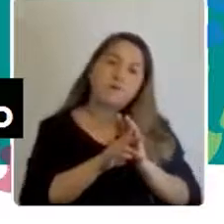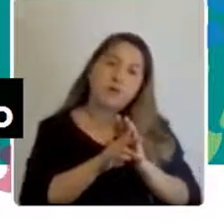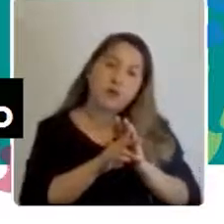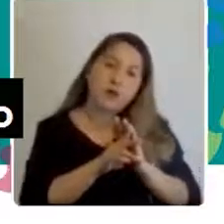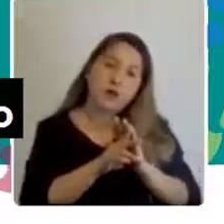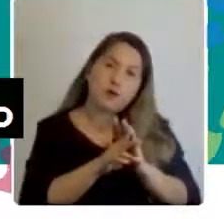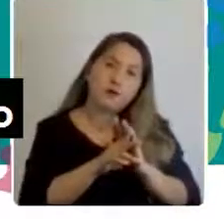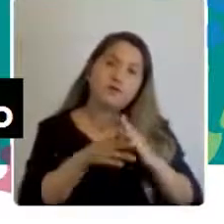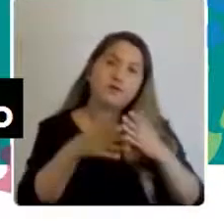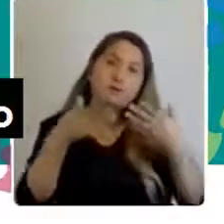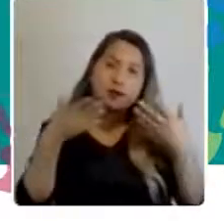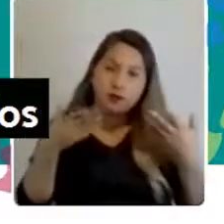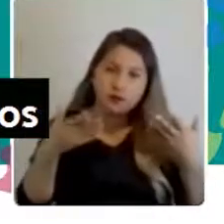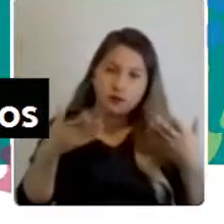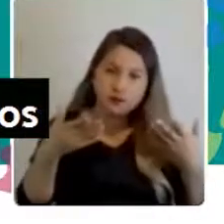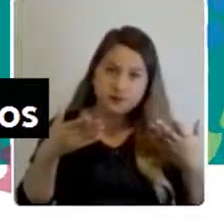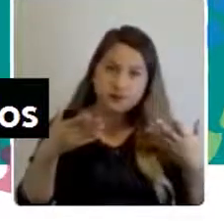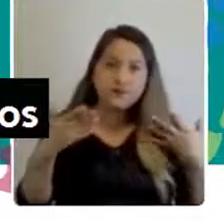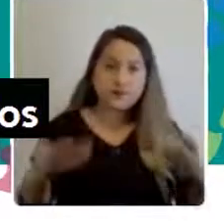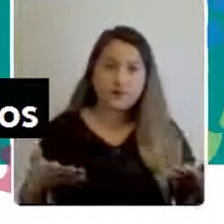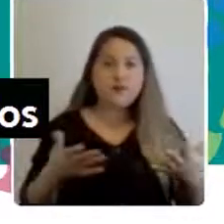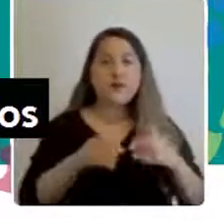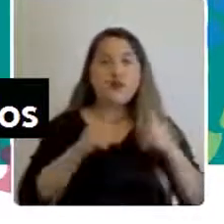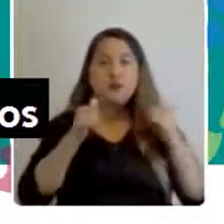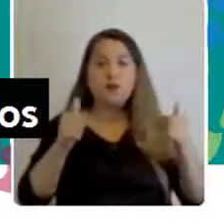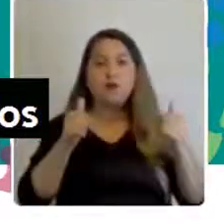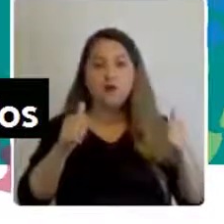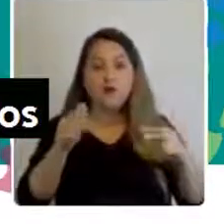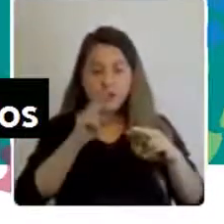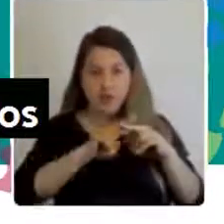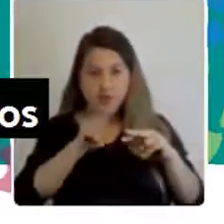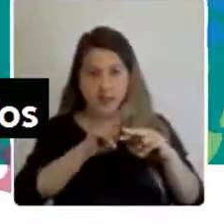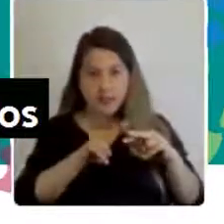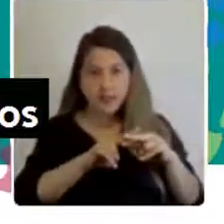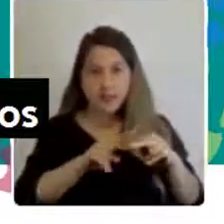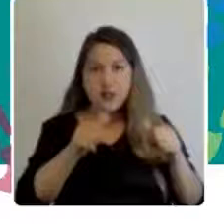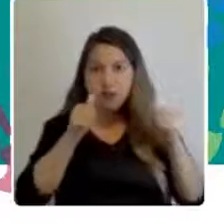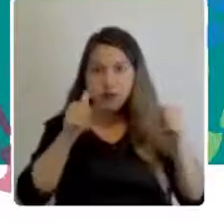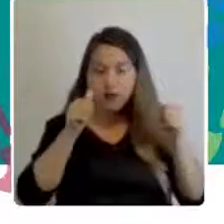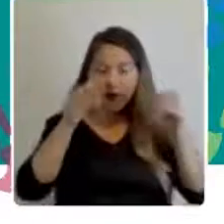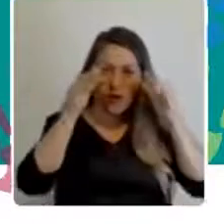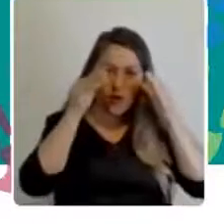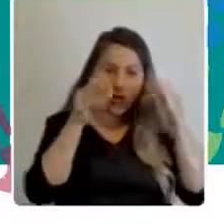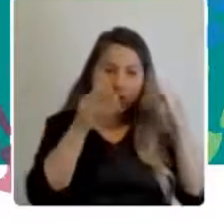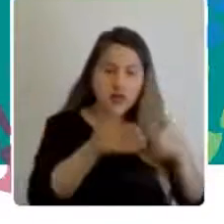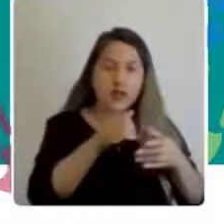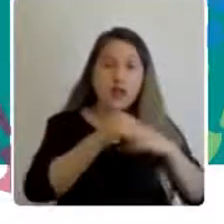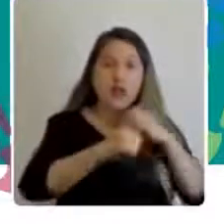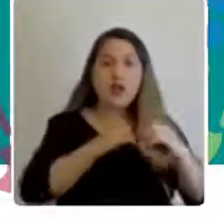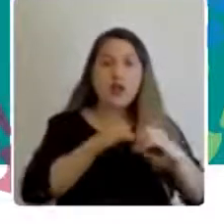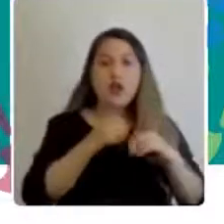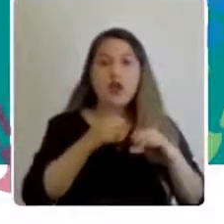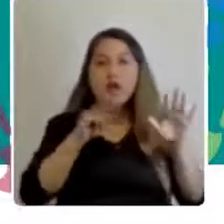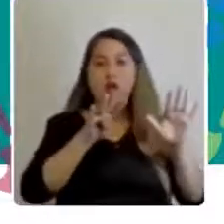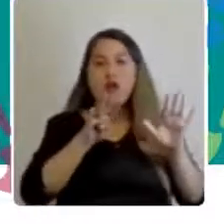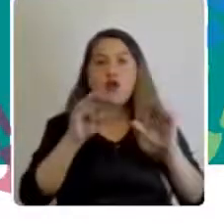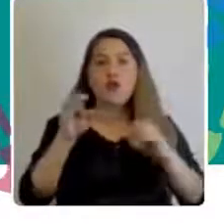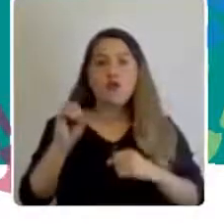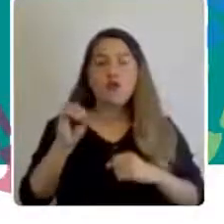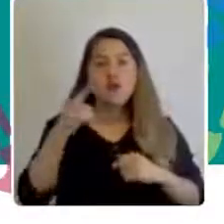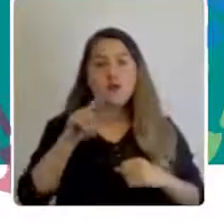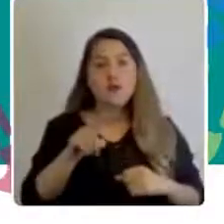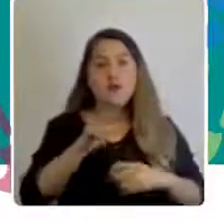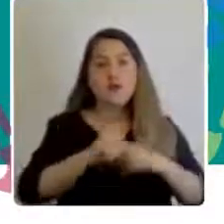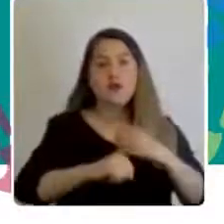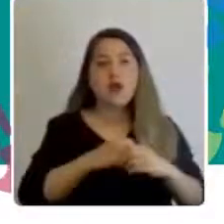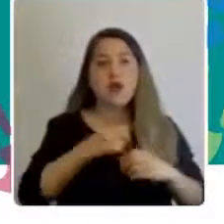muy bien realizada, muy bien orientada a lo que era la realidad de los años 90, pero probablemente el año 2020